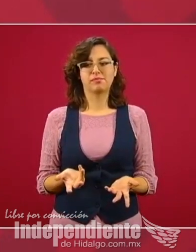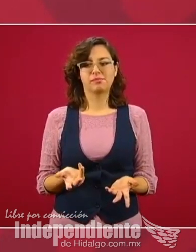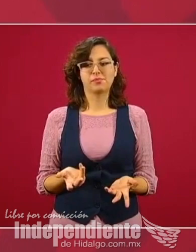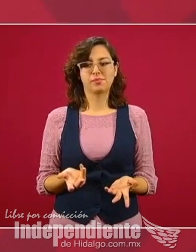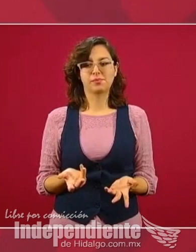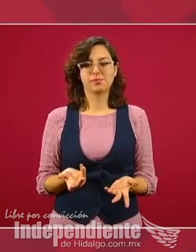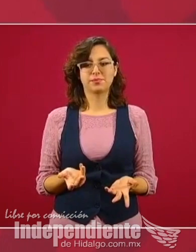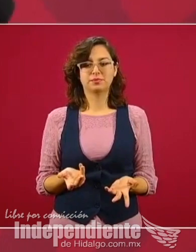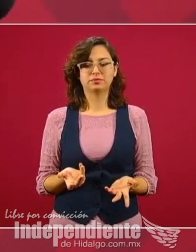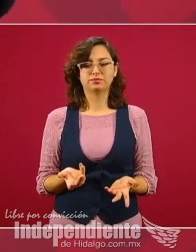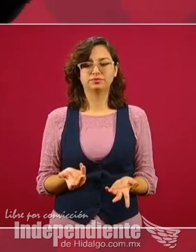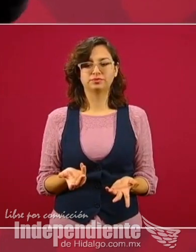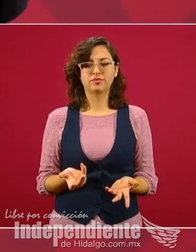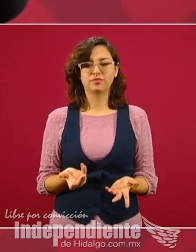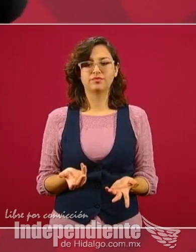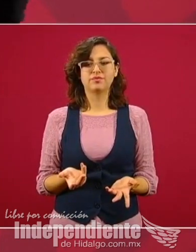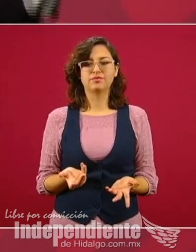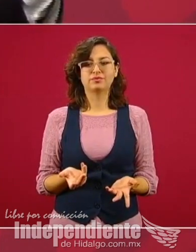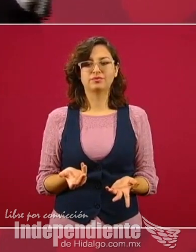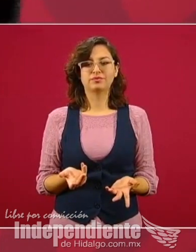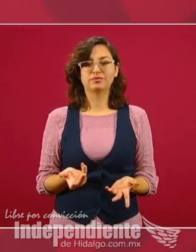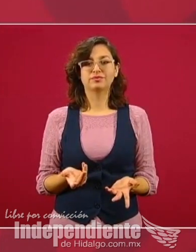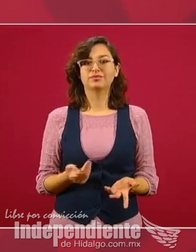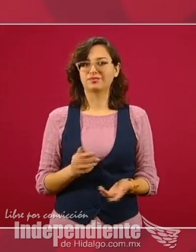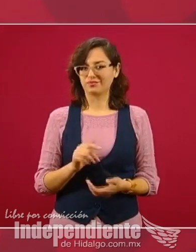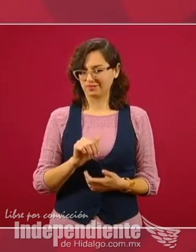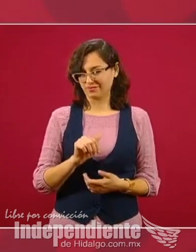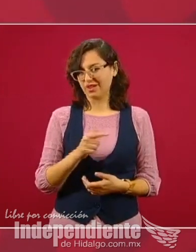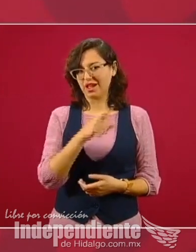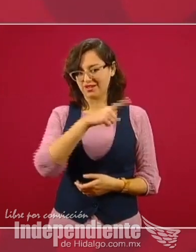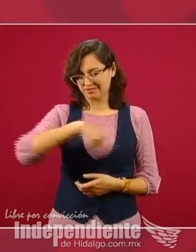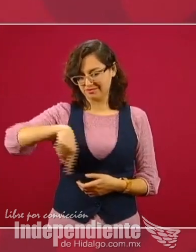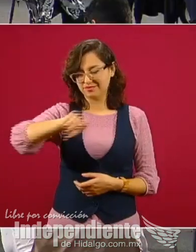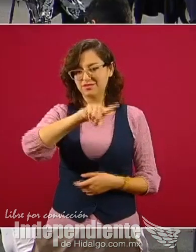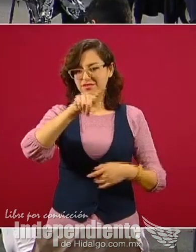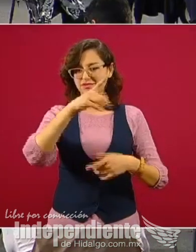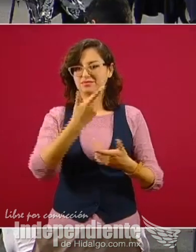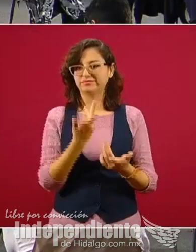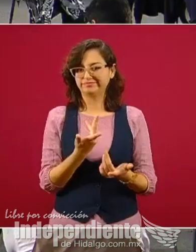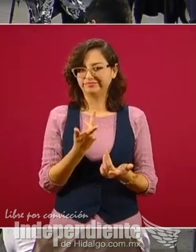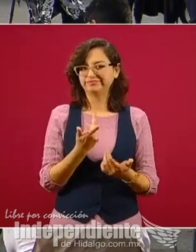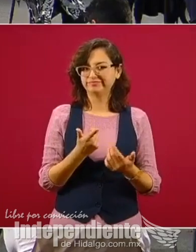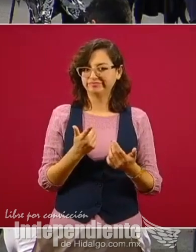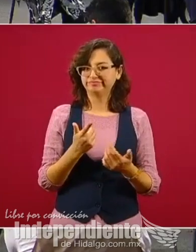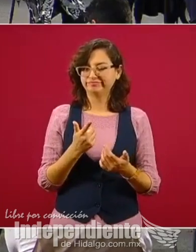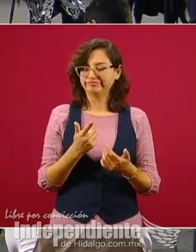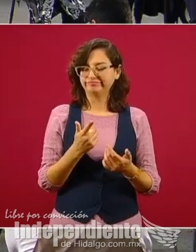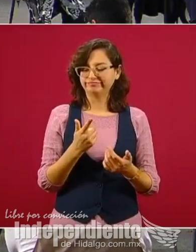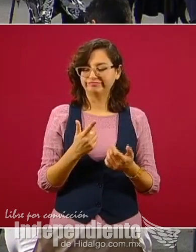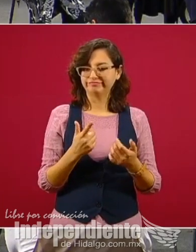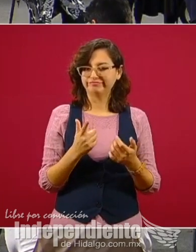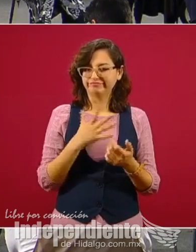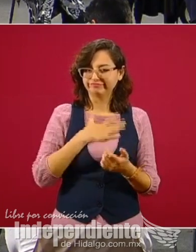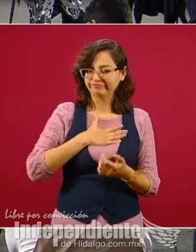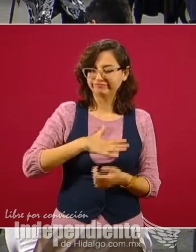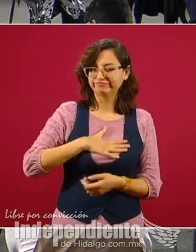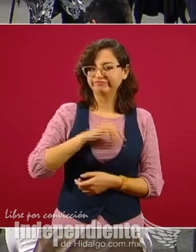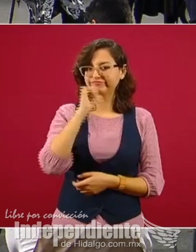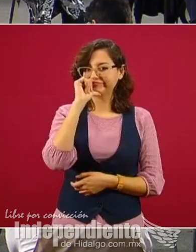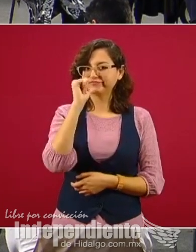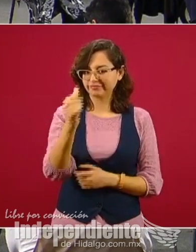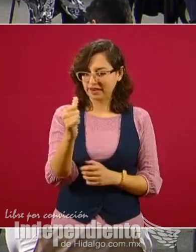Por esa otra pandemia de injusticia.